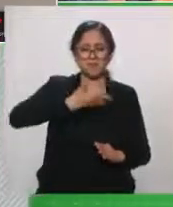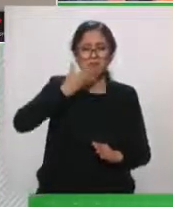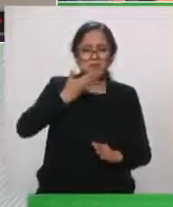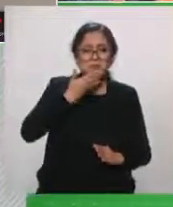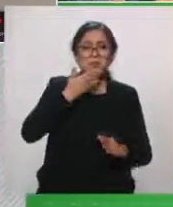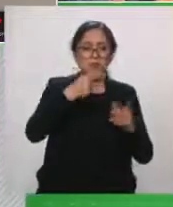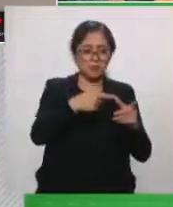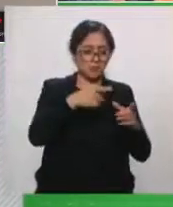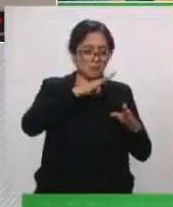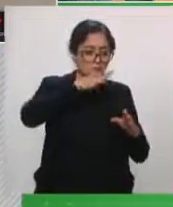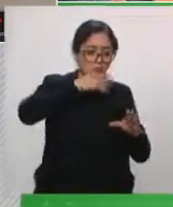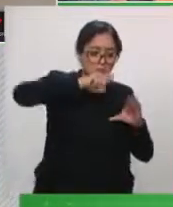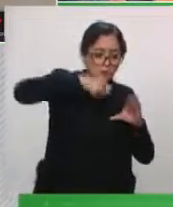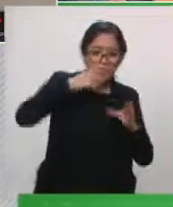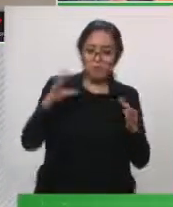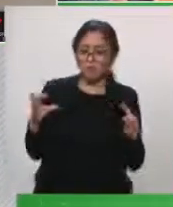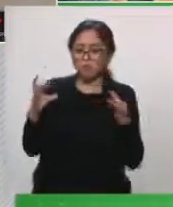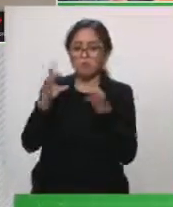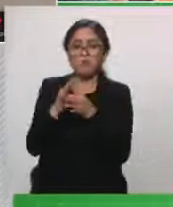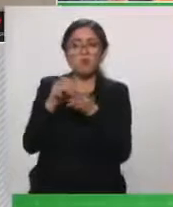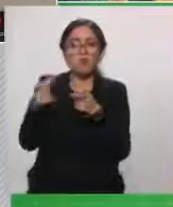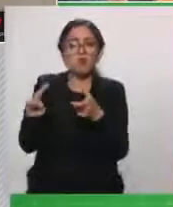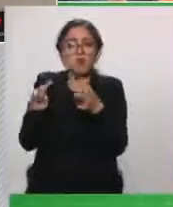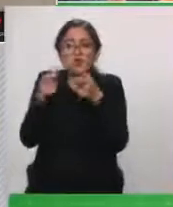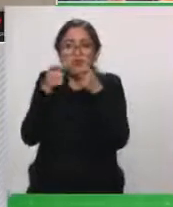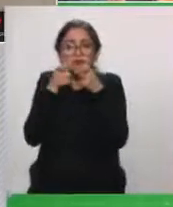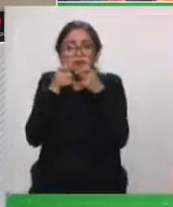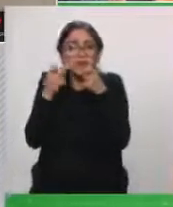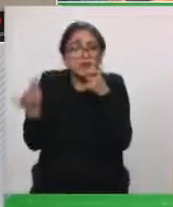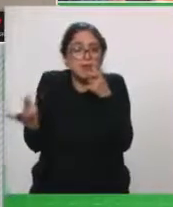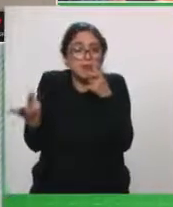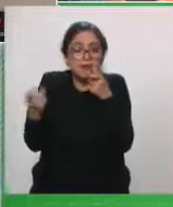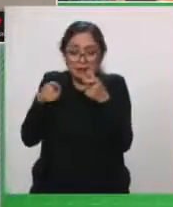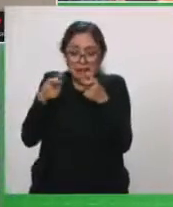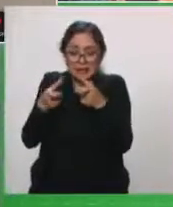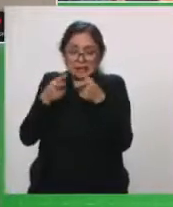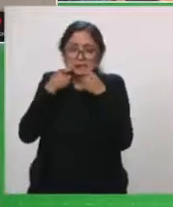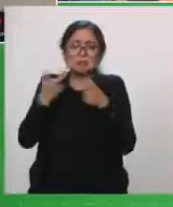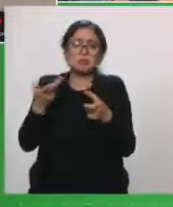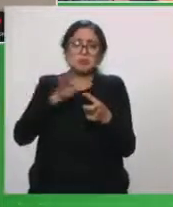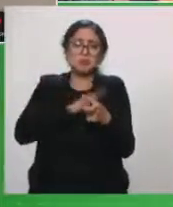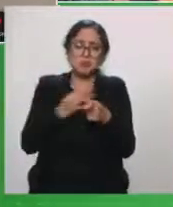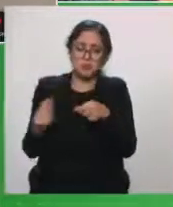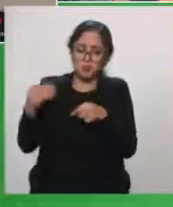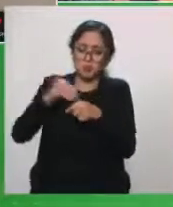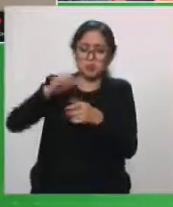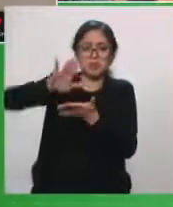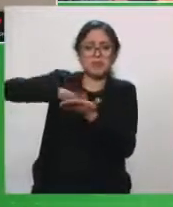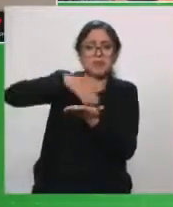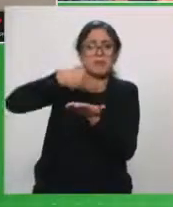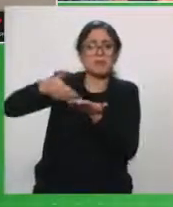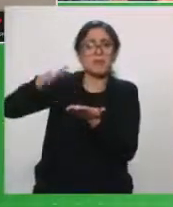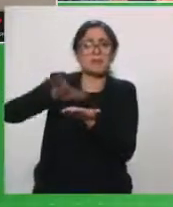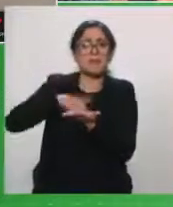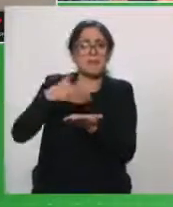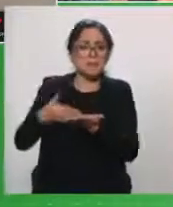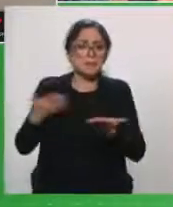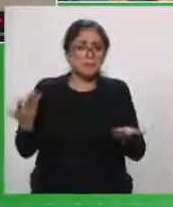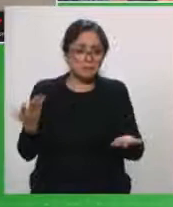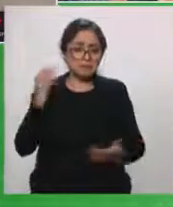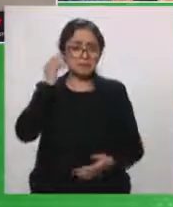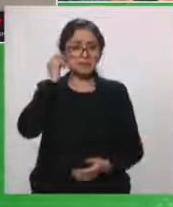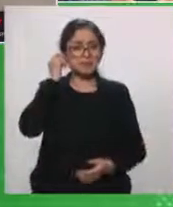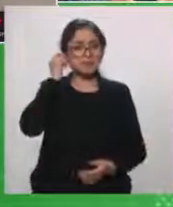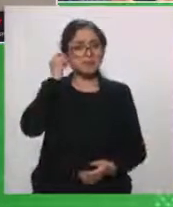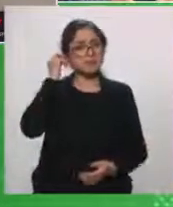de tostadas. Claro. Las que a lo mejor le poner crema, ¿no? Sí, exactamente. O